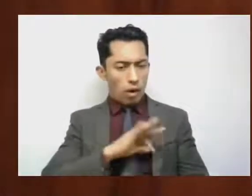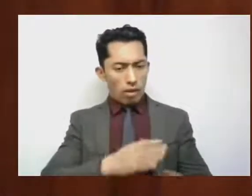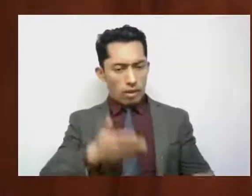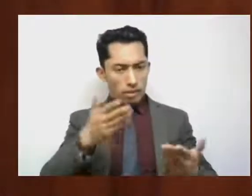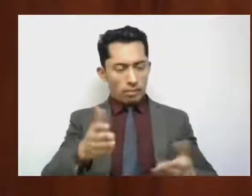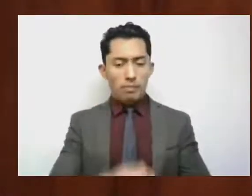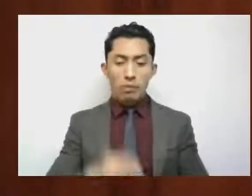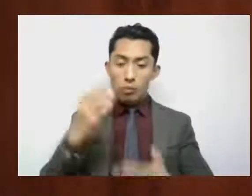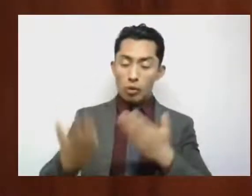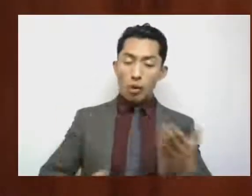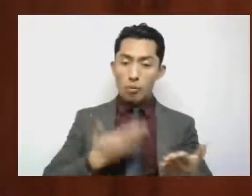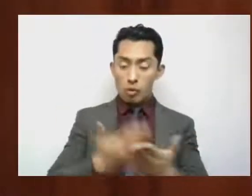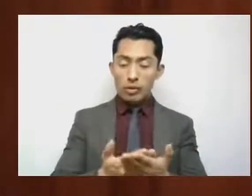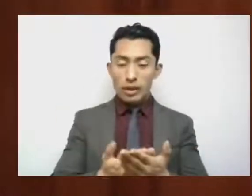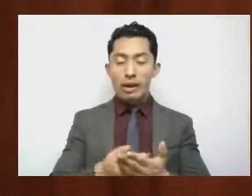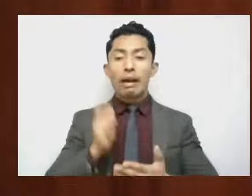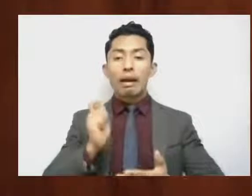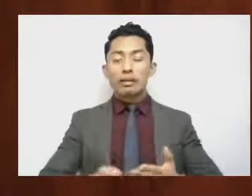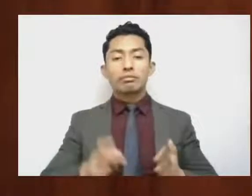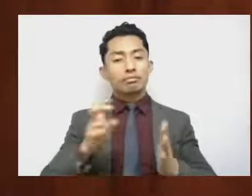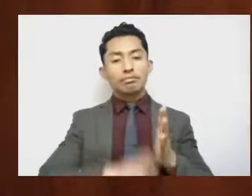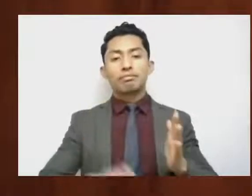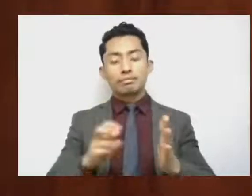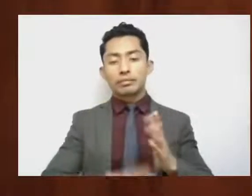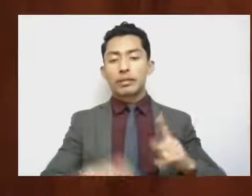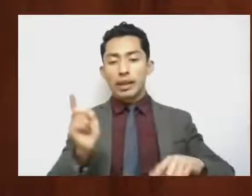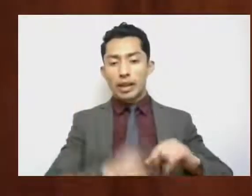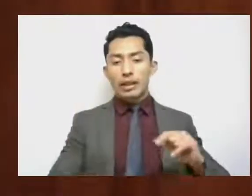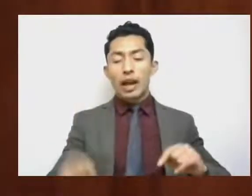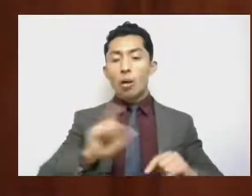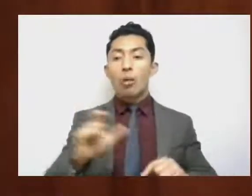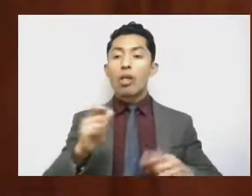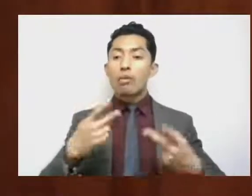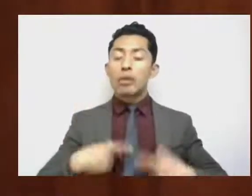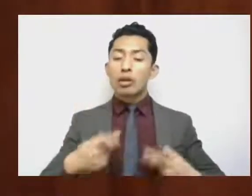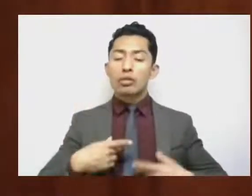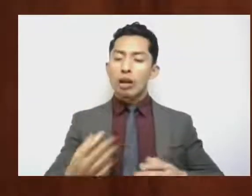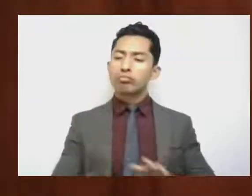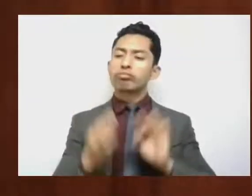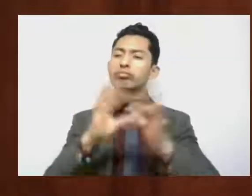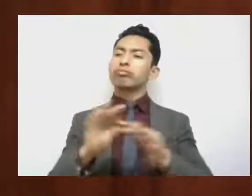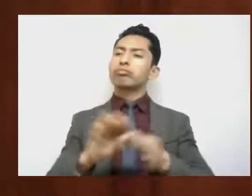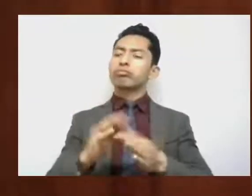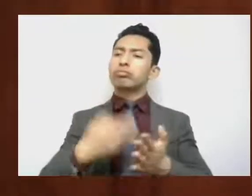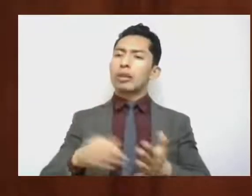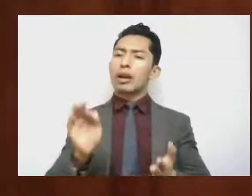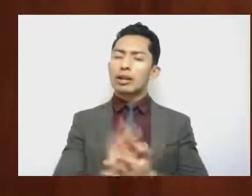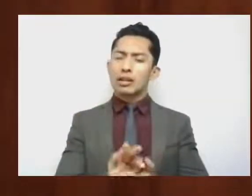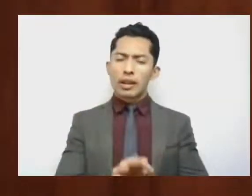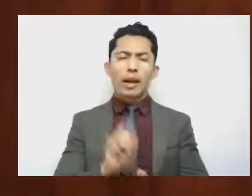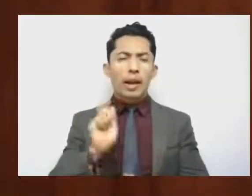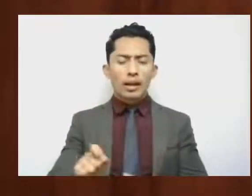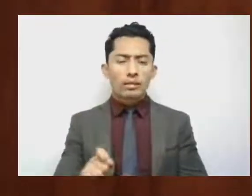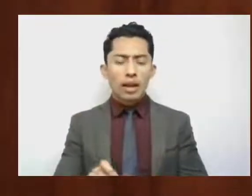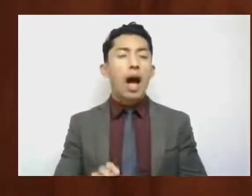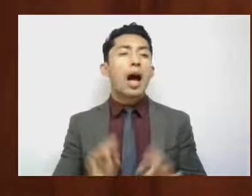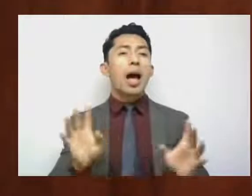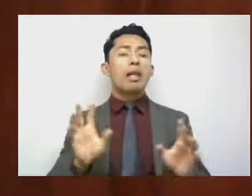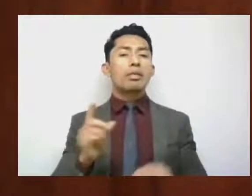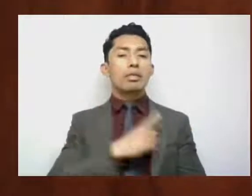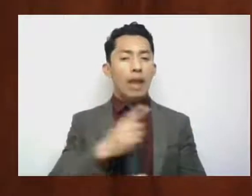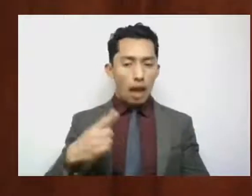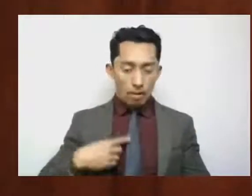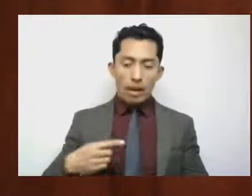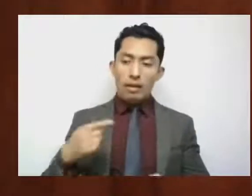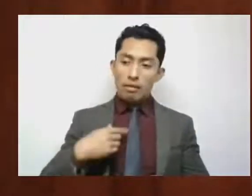Proponer la derogación del delito de ultrajes no es mera coincidencia. Se trata de cumplir con nuestra tarea